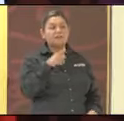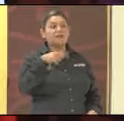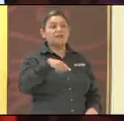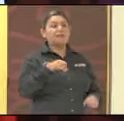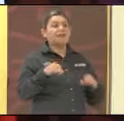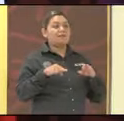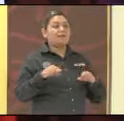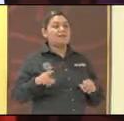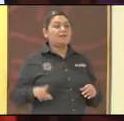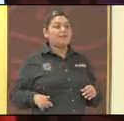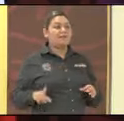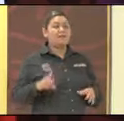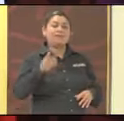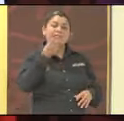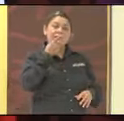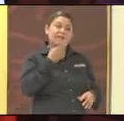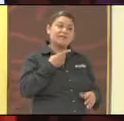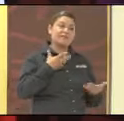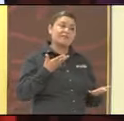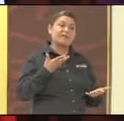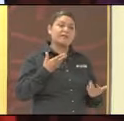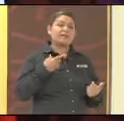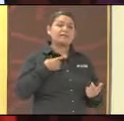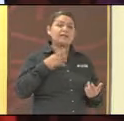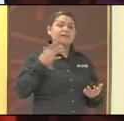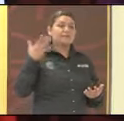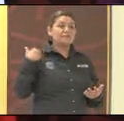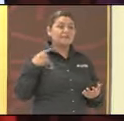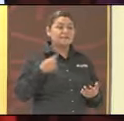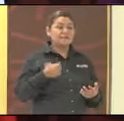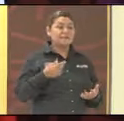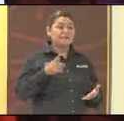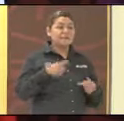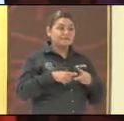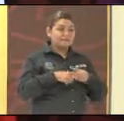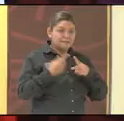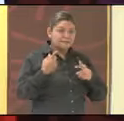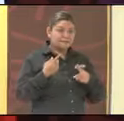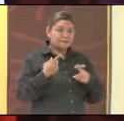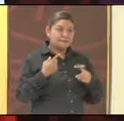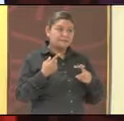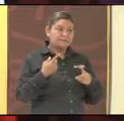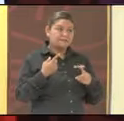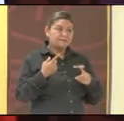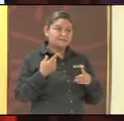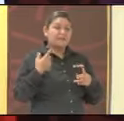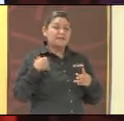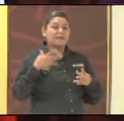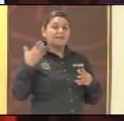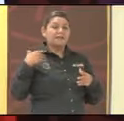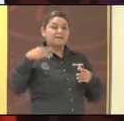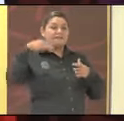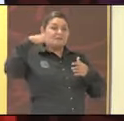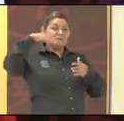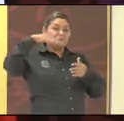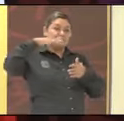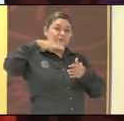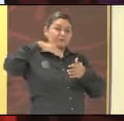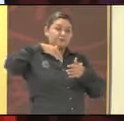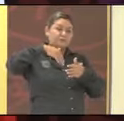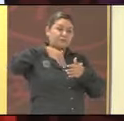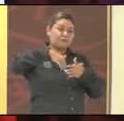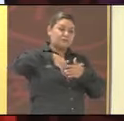regionales, informando, porque pues apenas apareció la draga con se empezó a hundirse y pues ya estaban